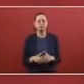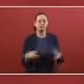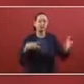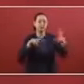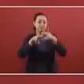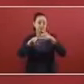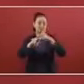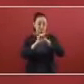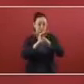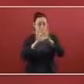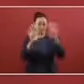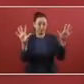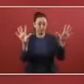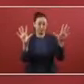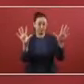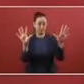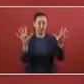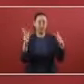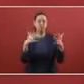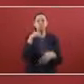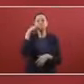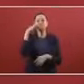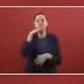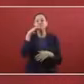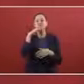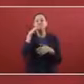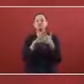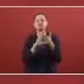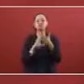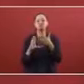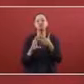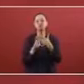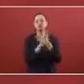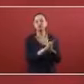transparencia y el combate a la corrupción,